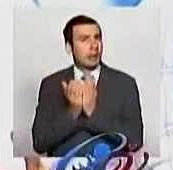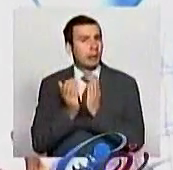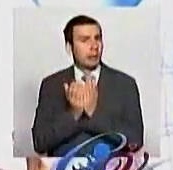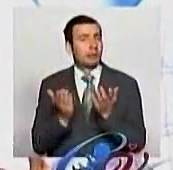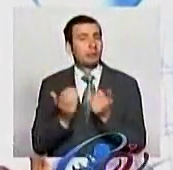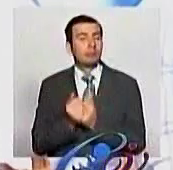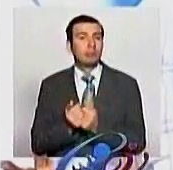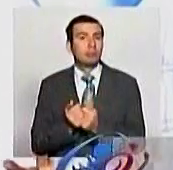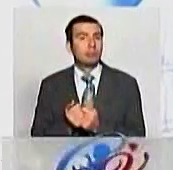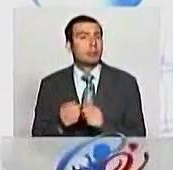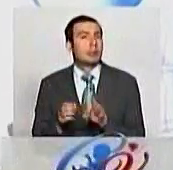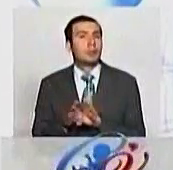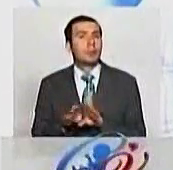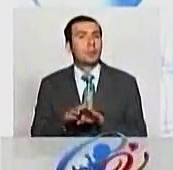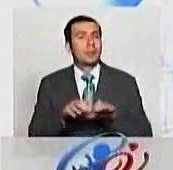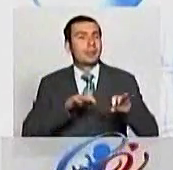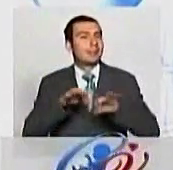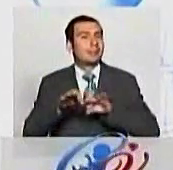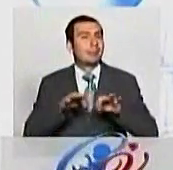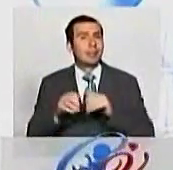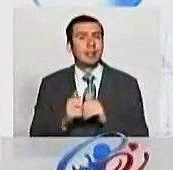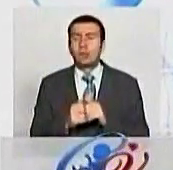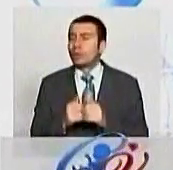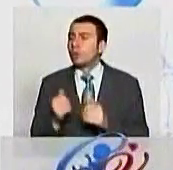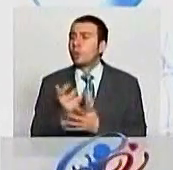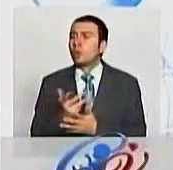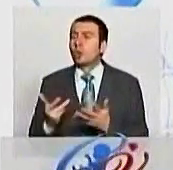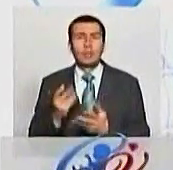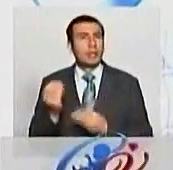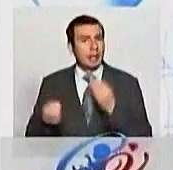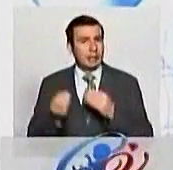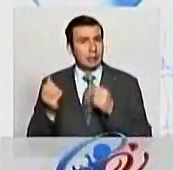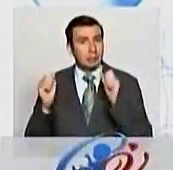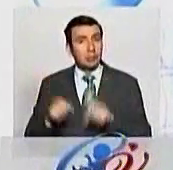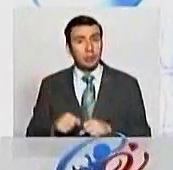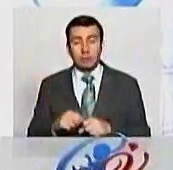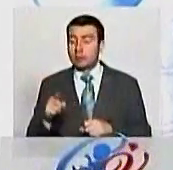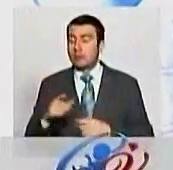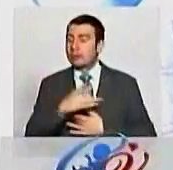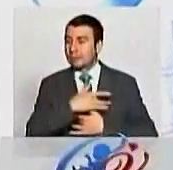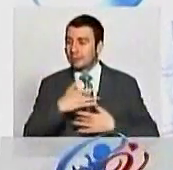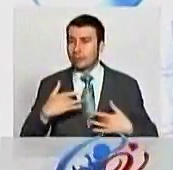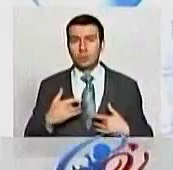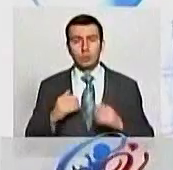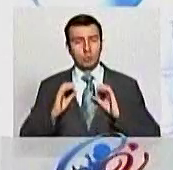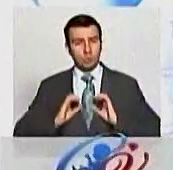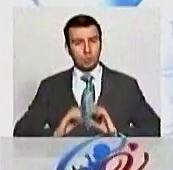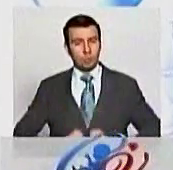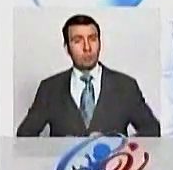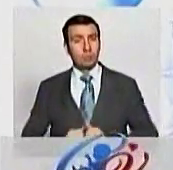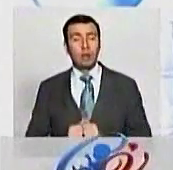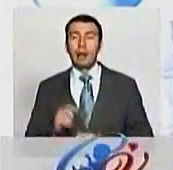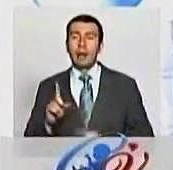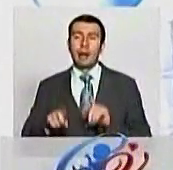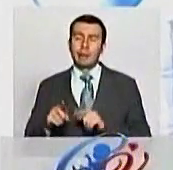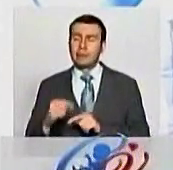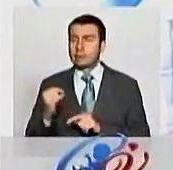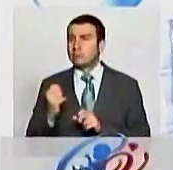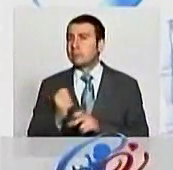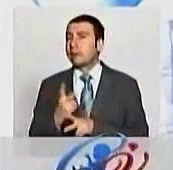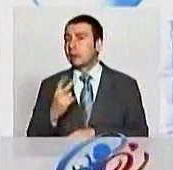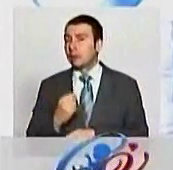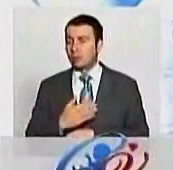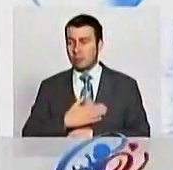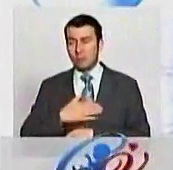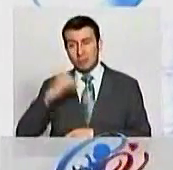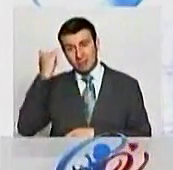contarles a ustedes todo lo que se puede hacer para bien de la salud, para el cuerpo humano, el peligro de la automedicación,